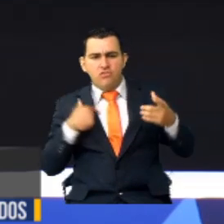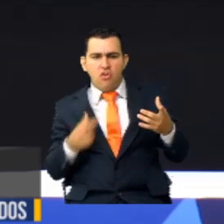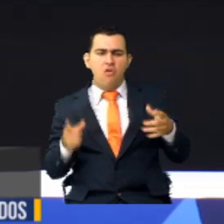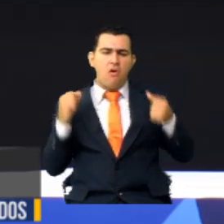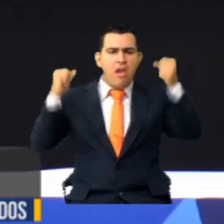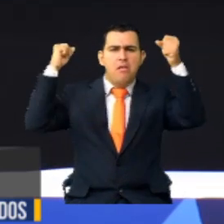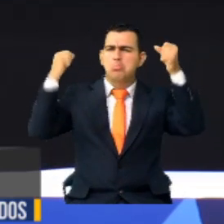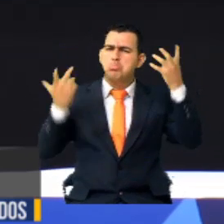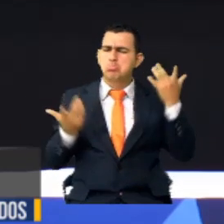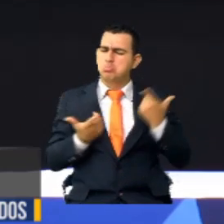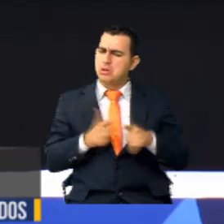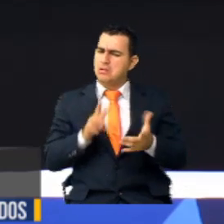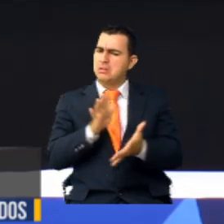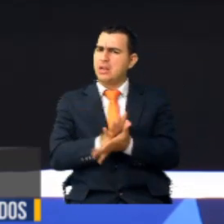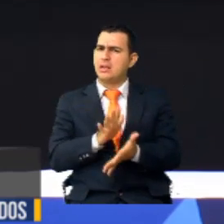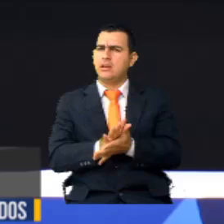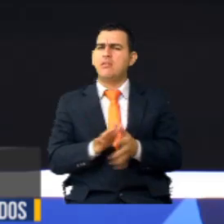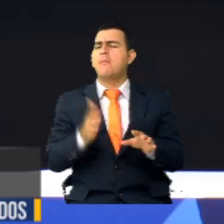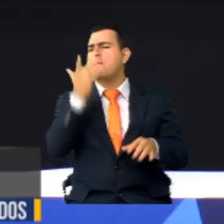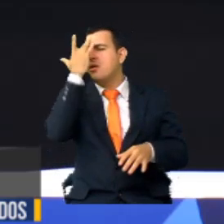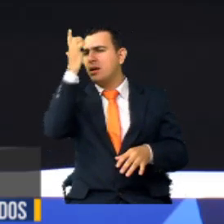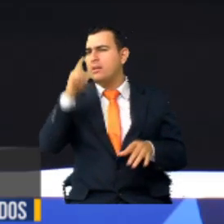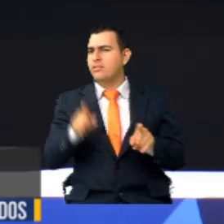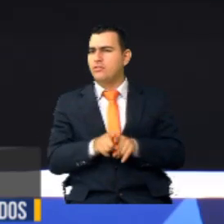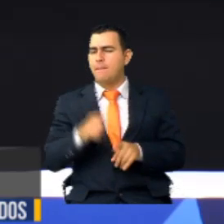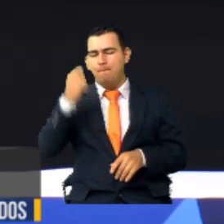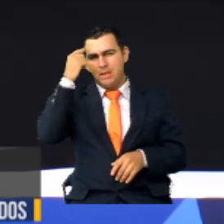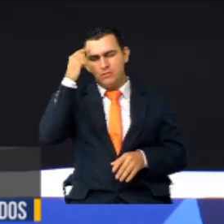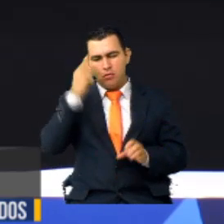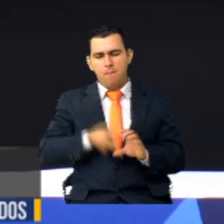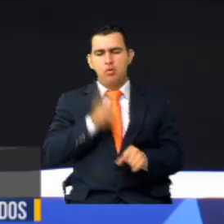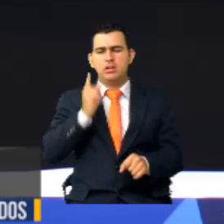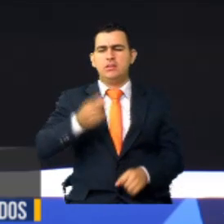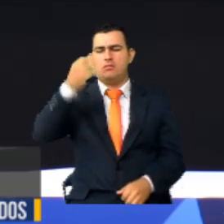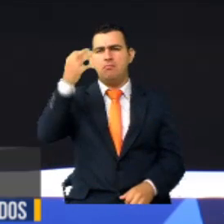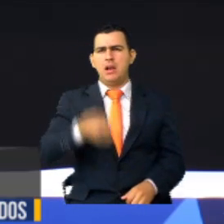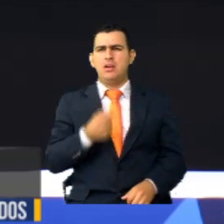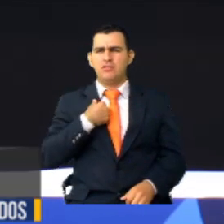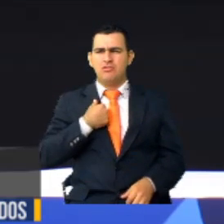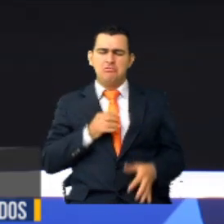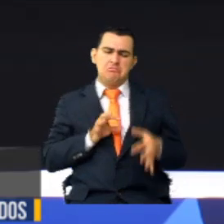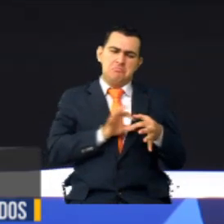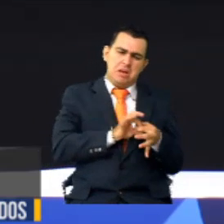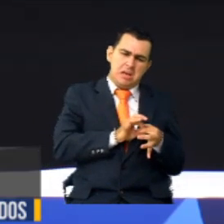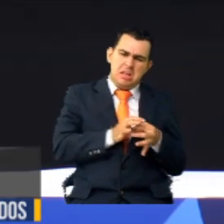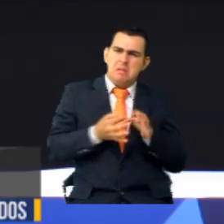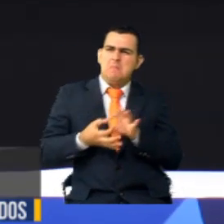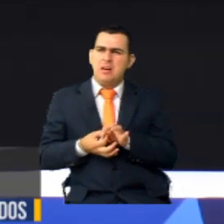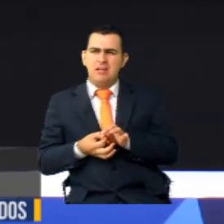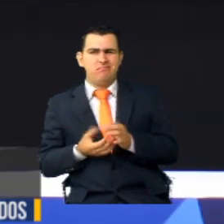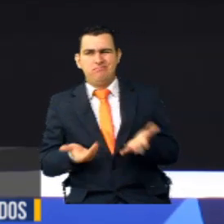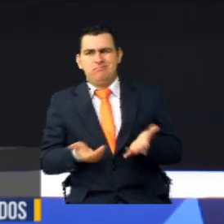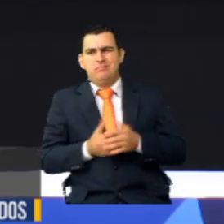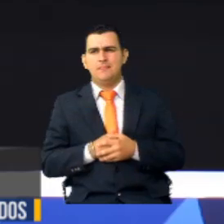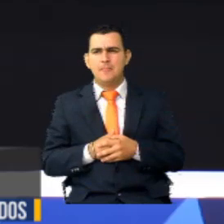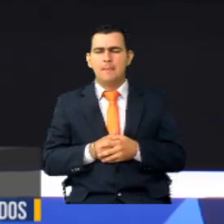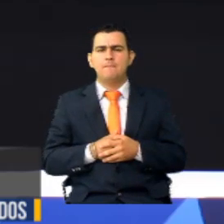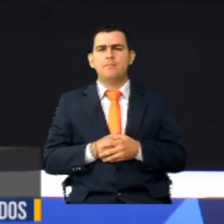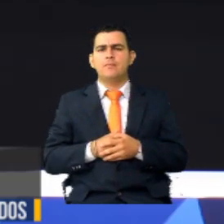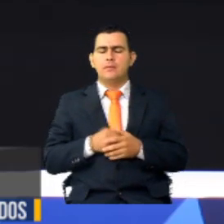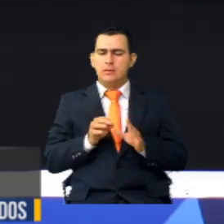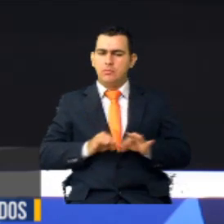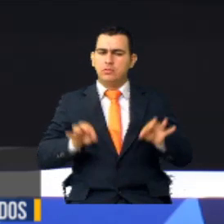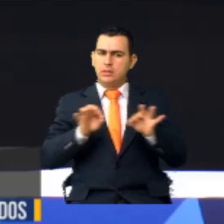Consejo, porque creemos que esta es la forma correcta de hacer política. Yo no creo en ese tipo de alianzas y, como siempre he dicho, vamos a escoger personas por